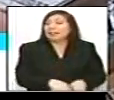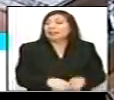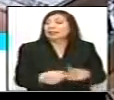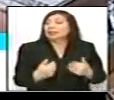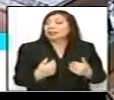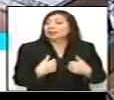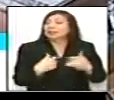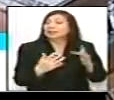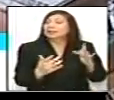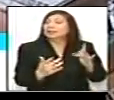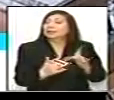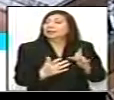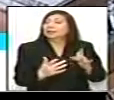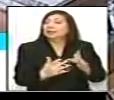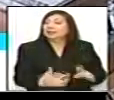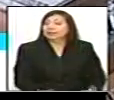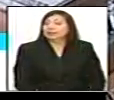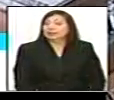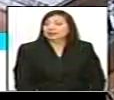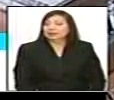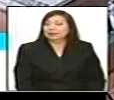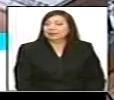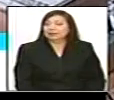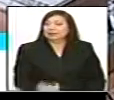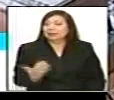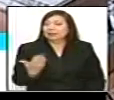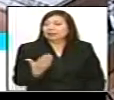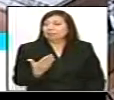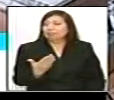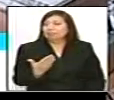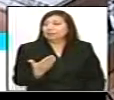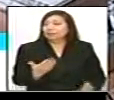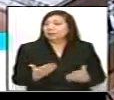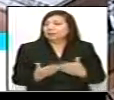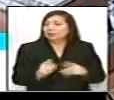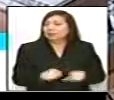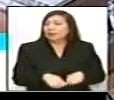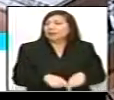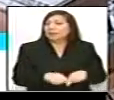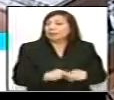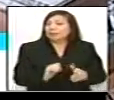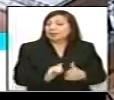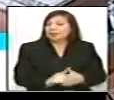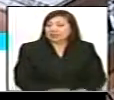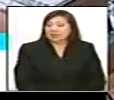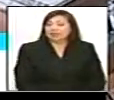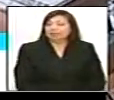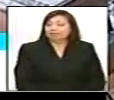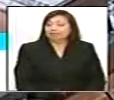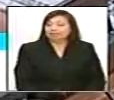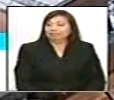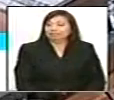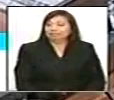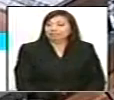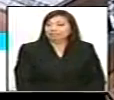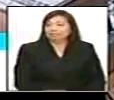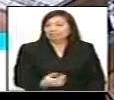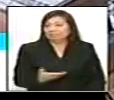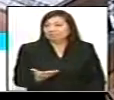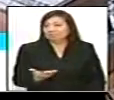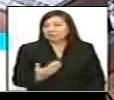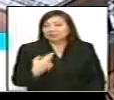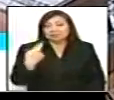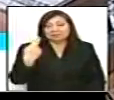deberían identificarse respecto a eso. Hasta los sectores académicos también depende de lo que es de la minería. Esas son respecto a